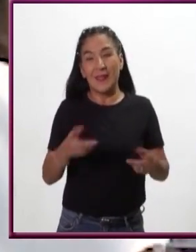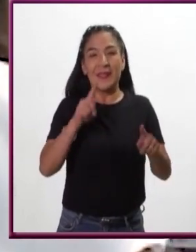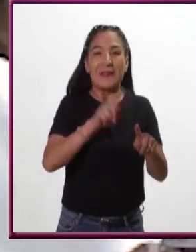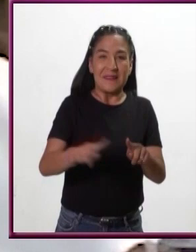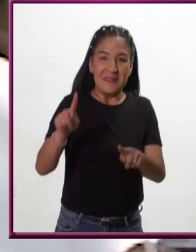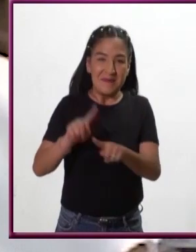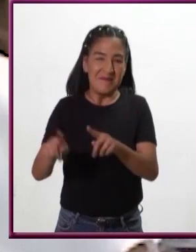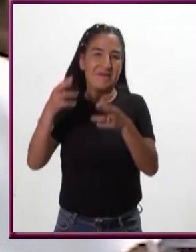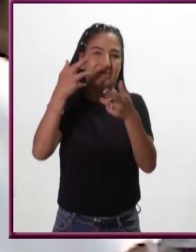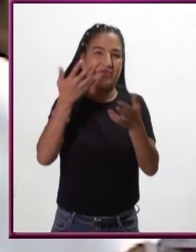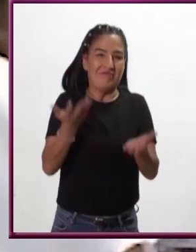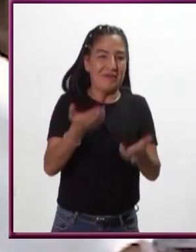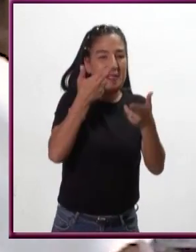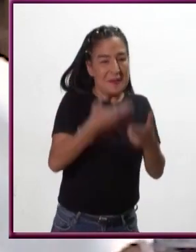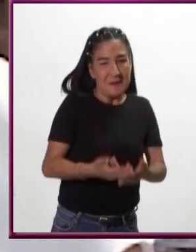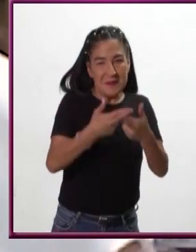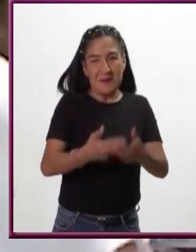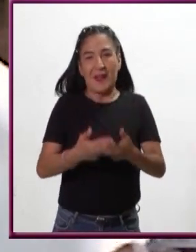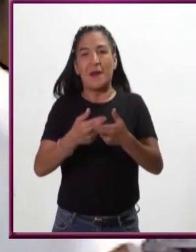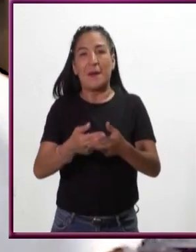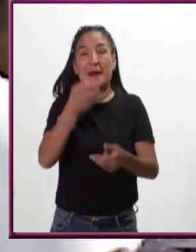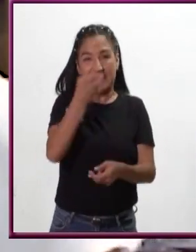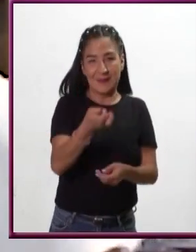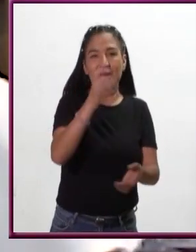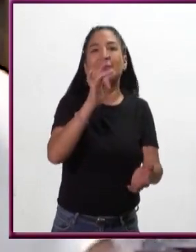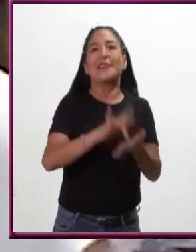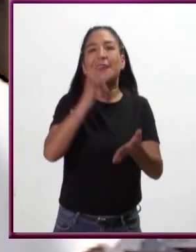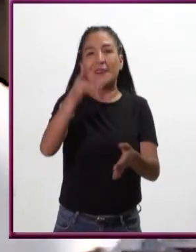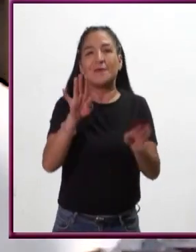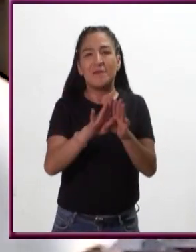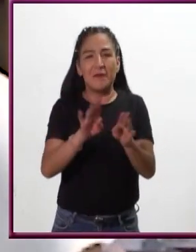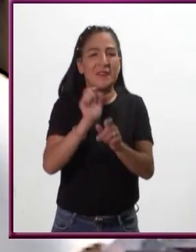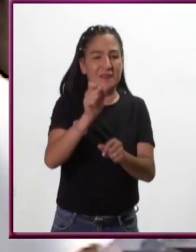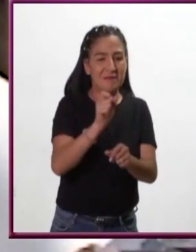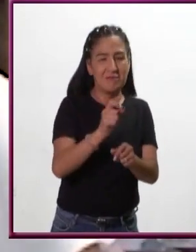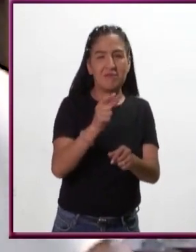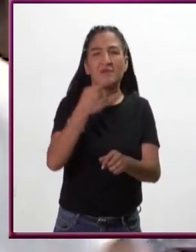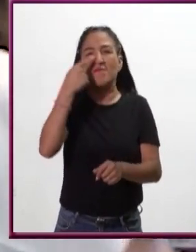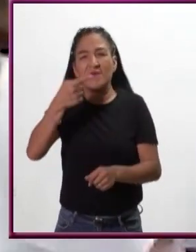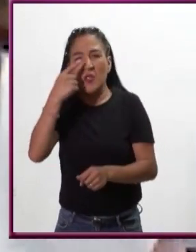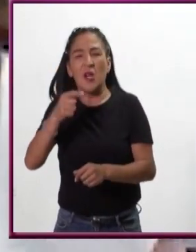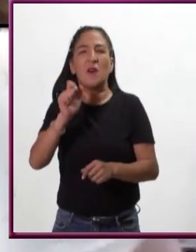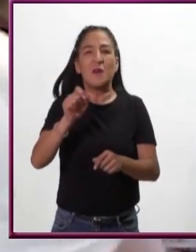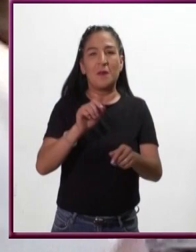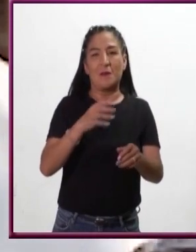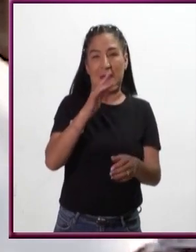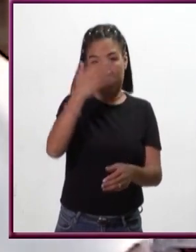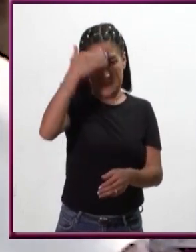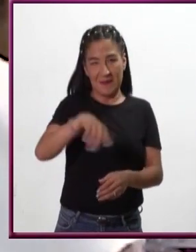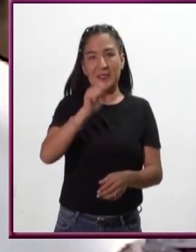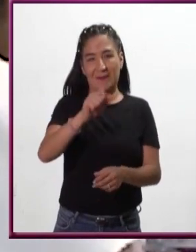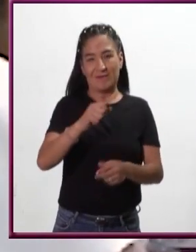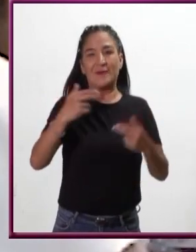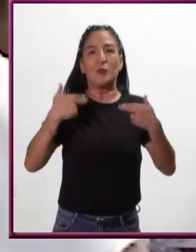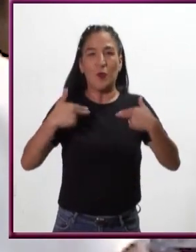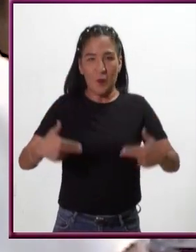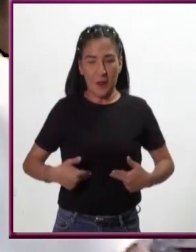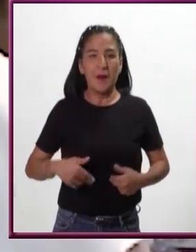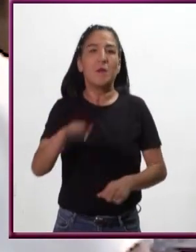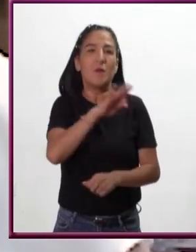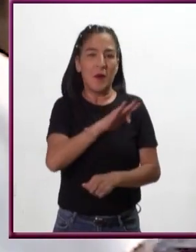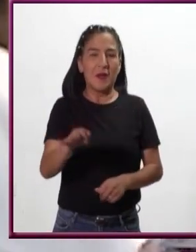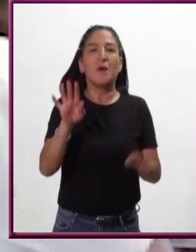cantidades, y esto hace que podamos percibir los olores. se sabe que los seres humanos